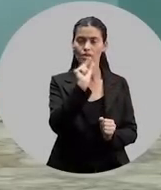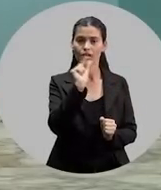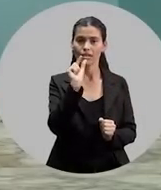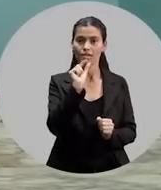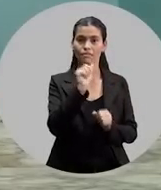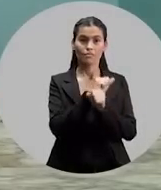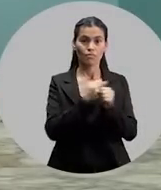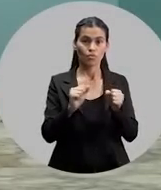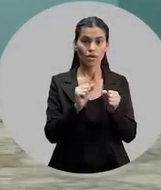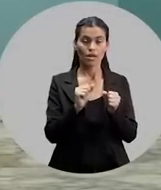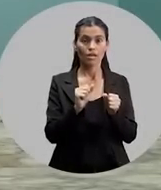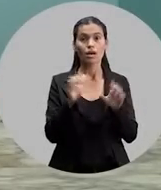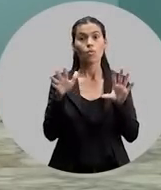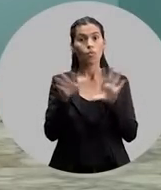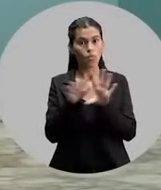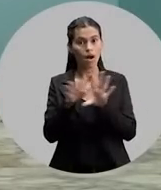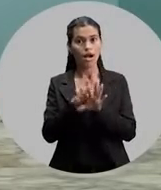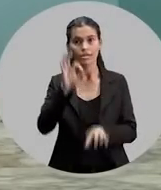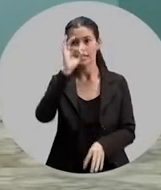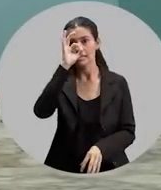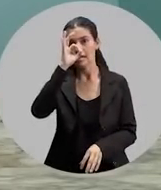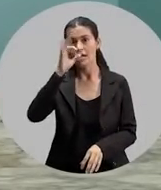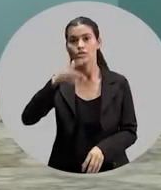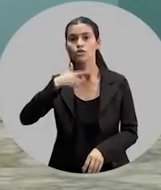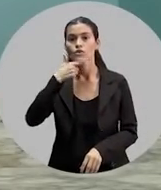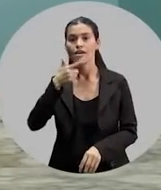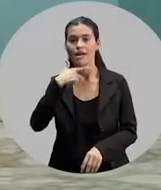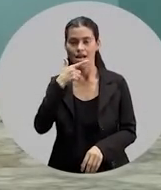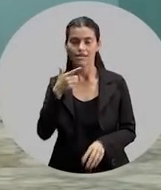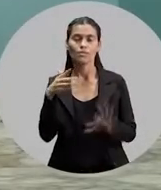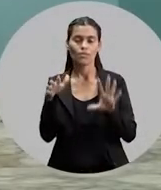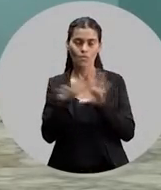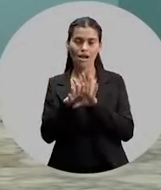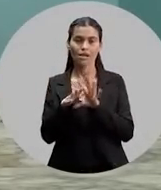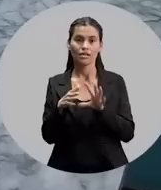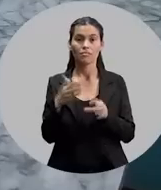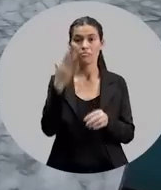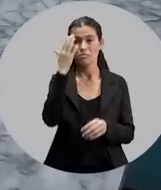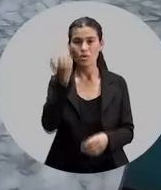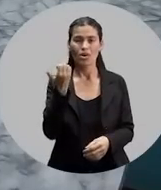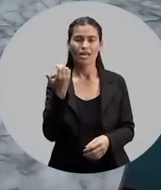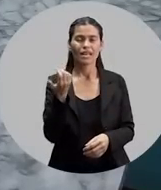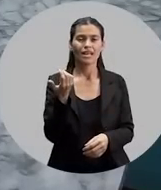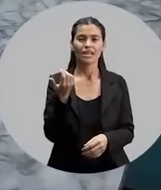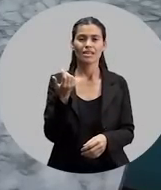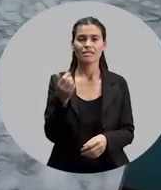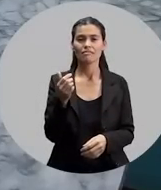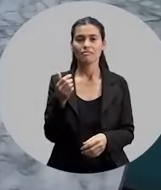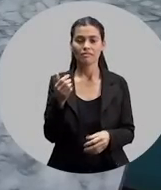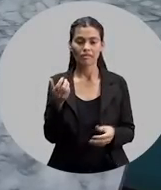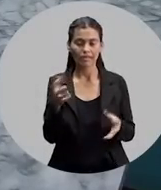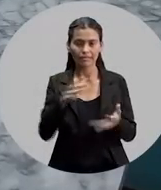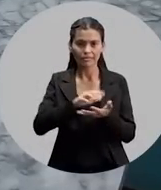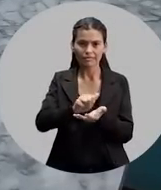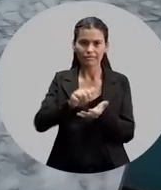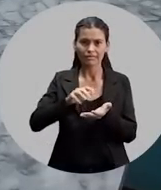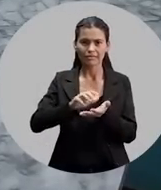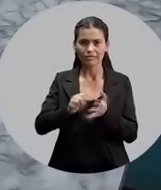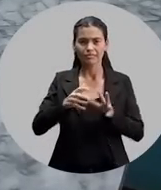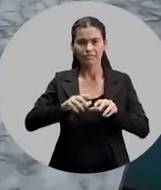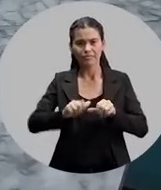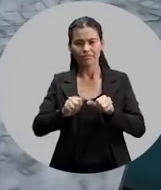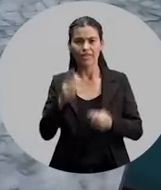para con la grasa de cerdo y también para la manteca, porque después nos va a complicar demasiado el